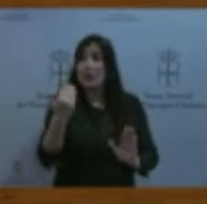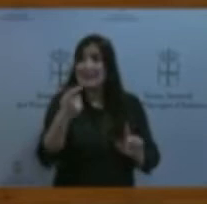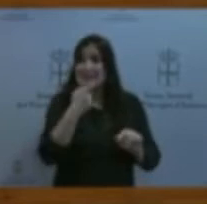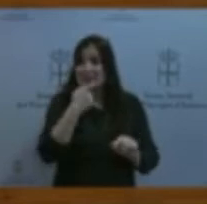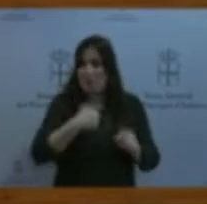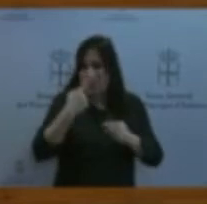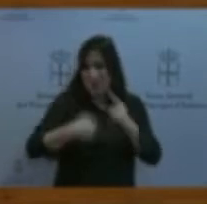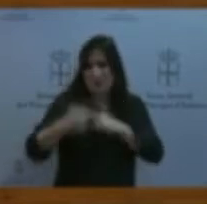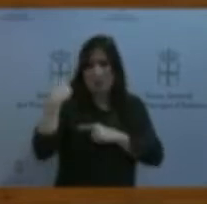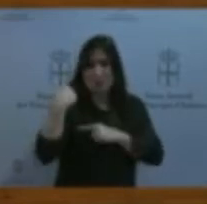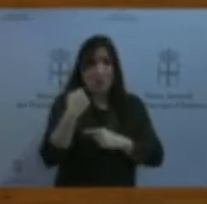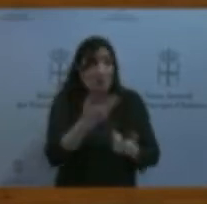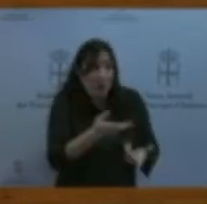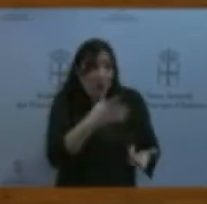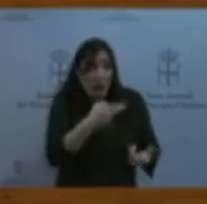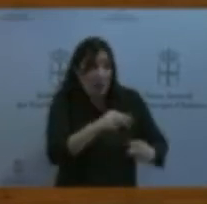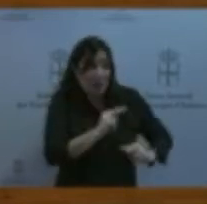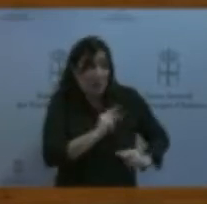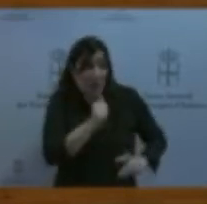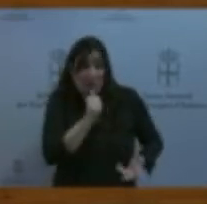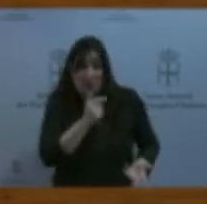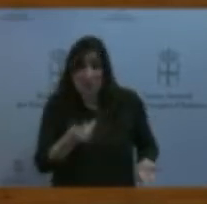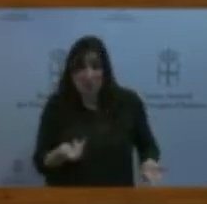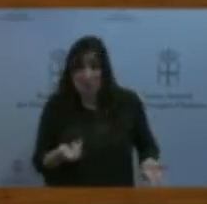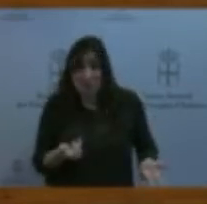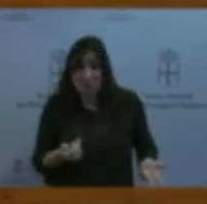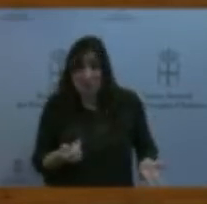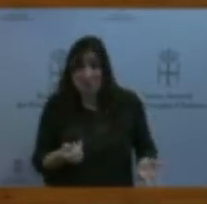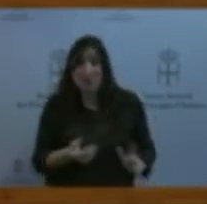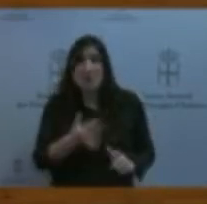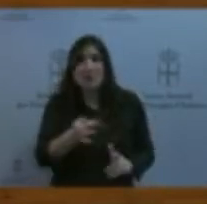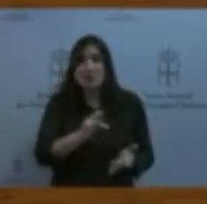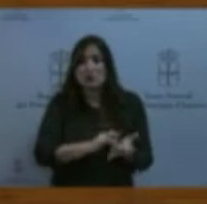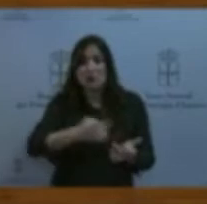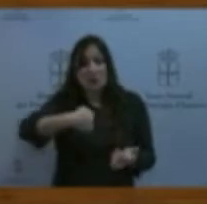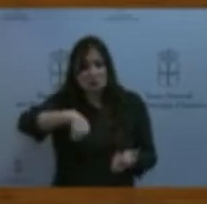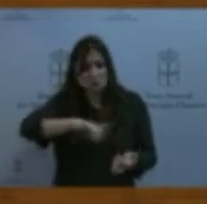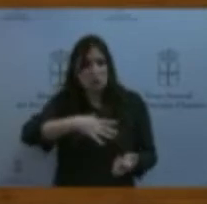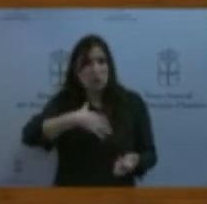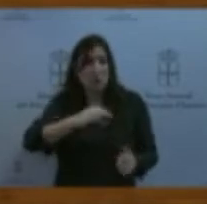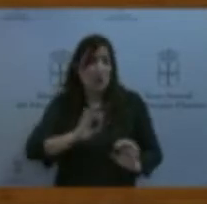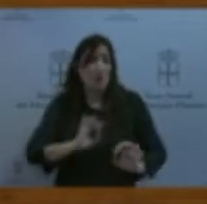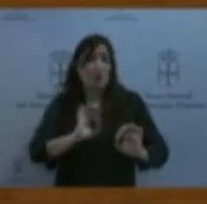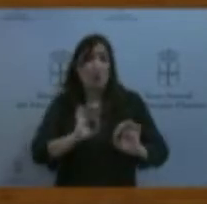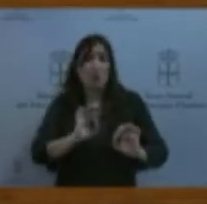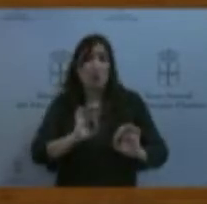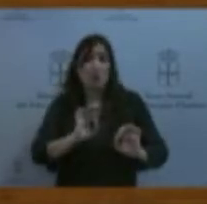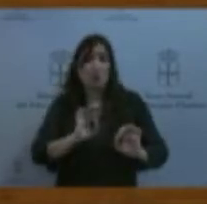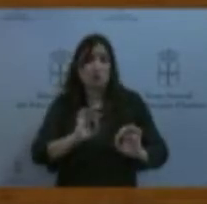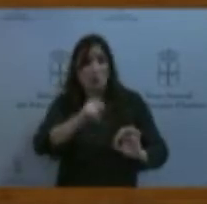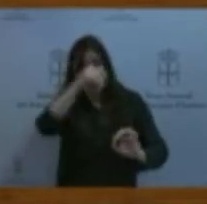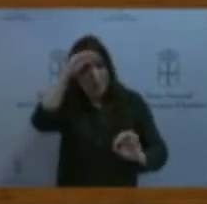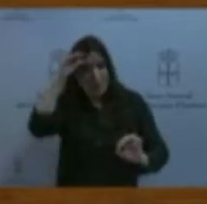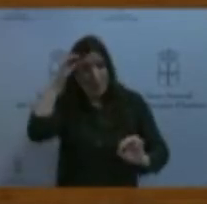responder. Y en cuanto tuvimos ocasión, a la vuelta del verano, en la primera ocasión en la que fue posible, yo le